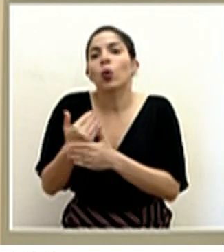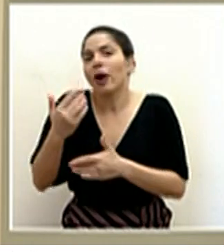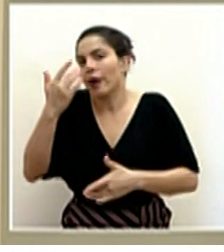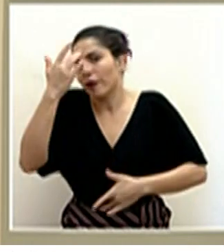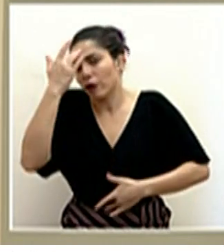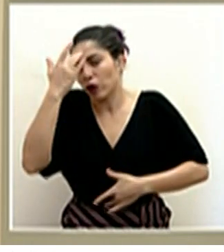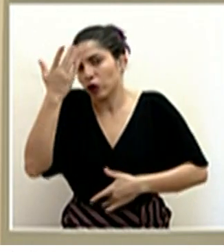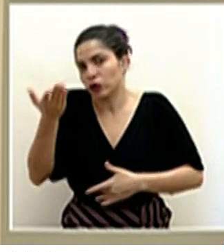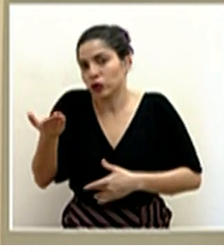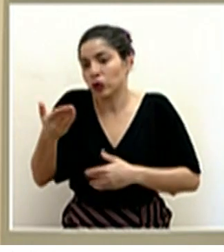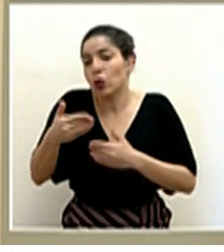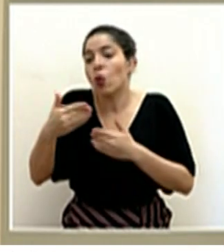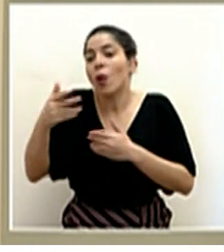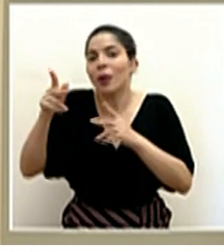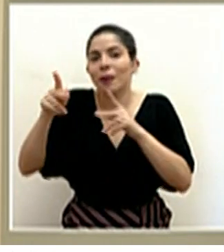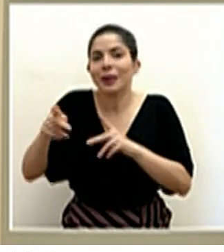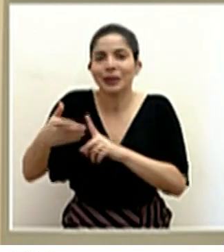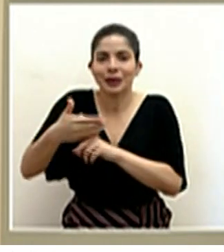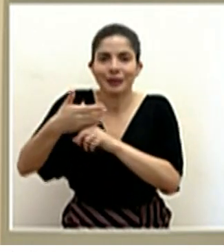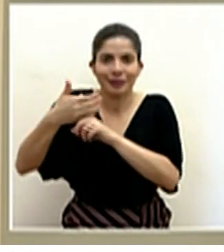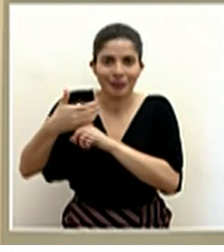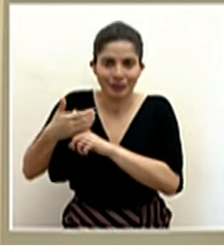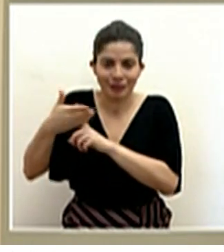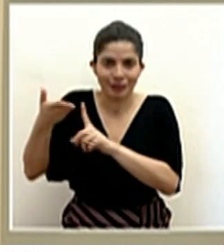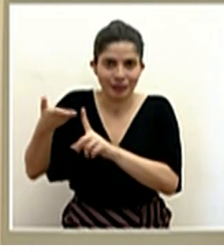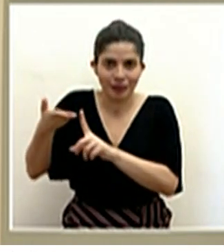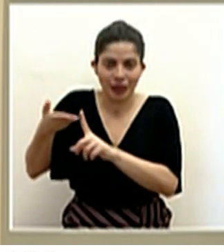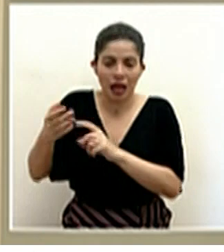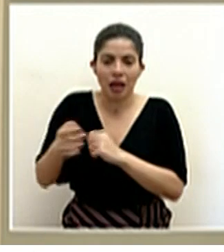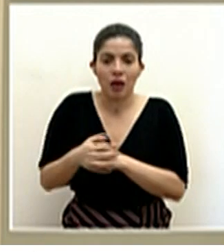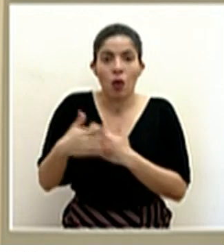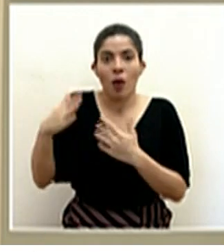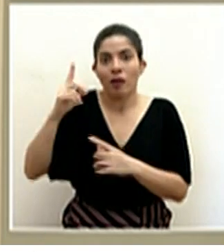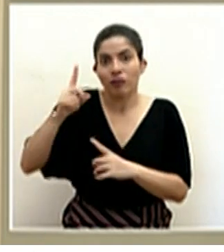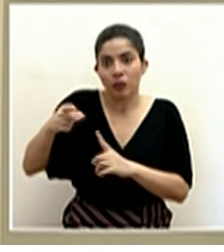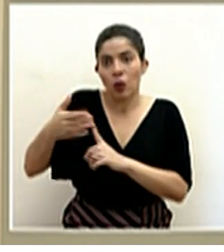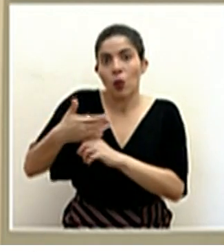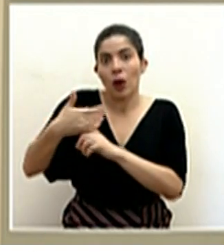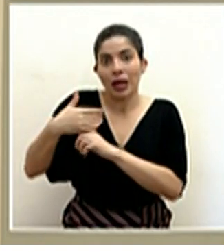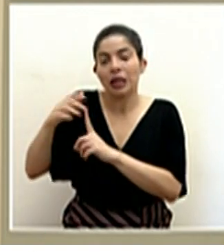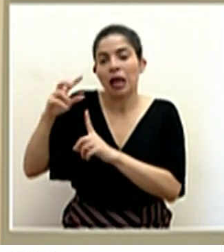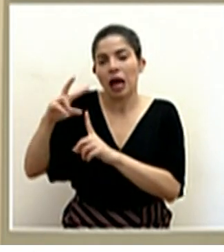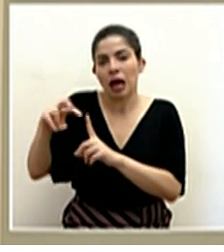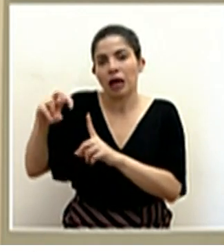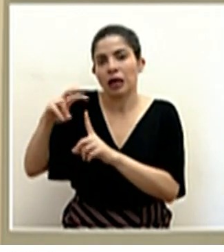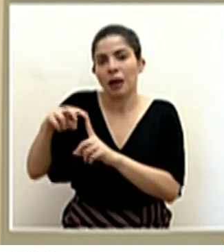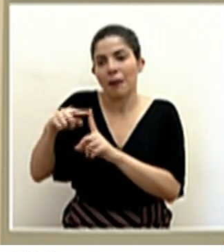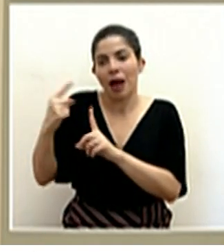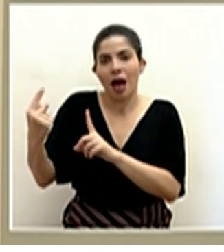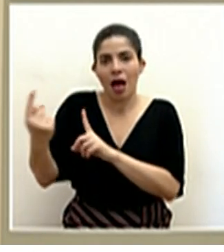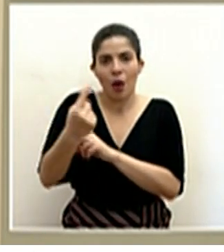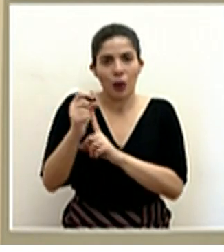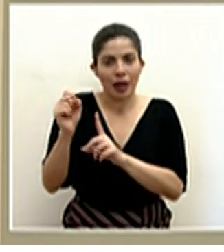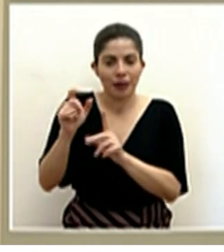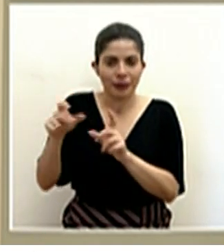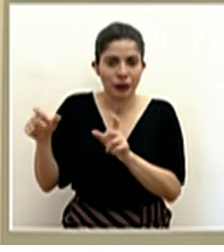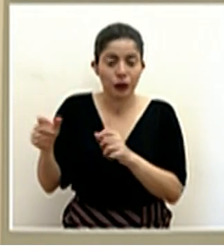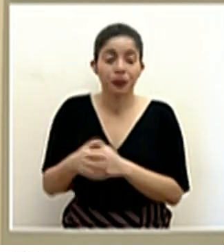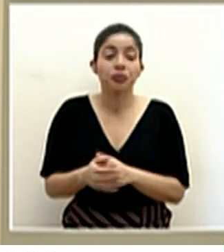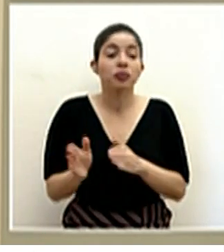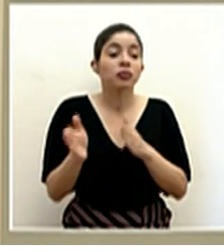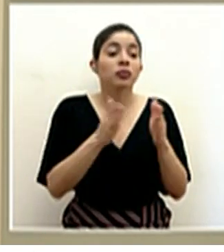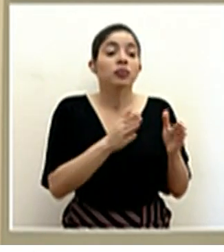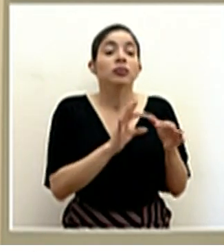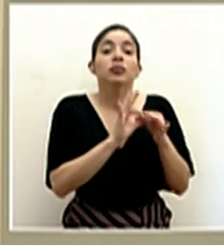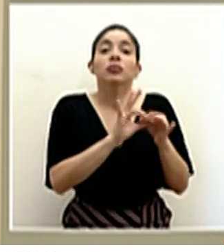en medio de las cuarentenas o aislamientos que se han dictado para cada uno de esos casos. Con